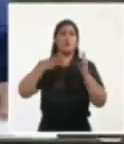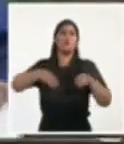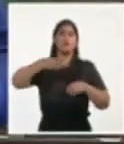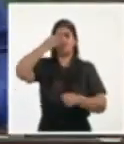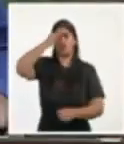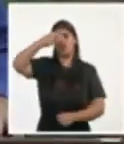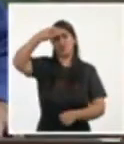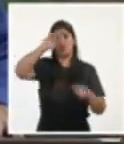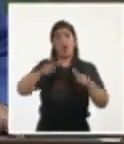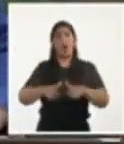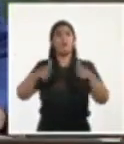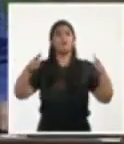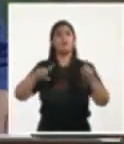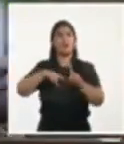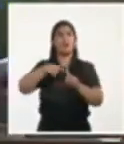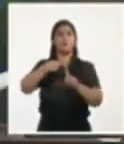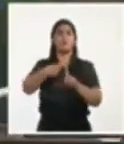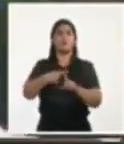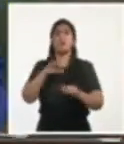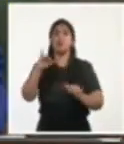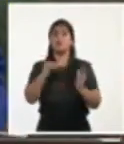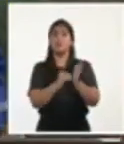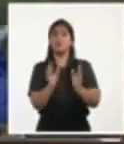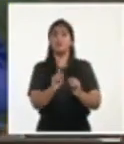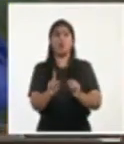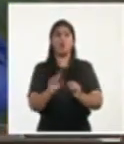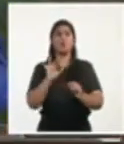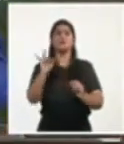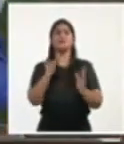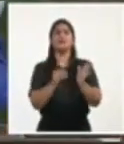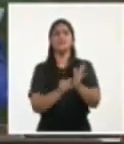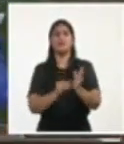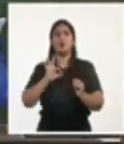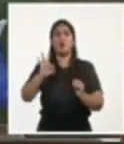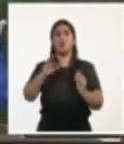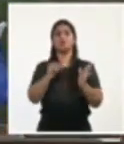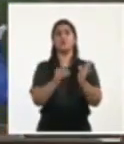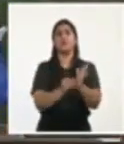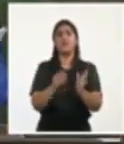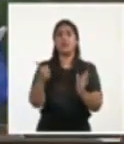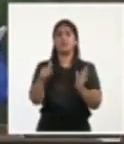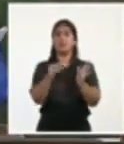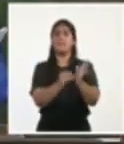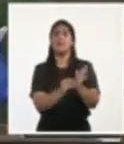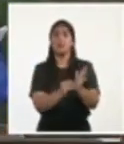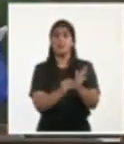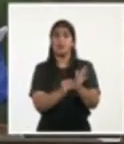llega al estadio. Por aquí tengo algunos datos apuntados.